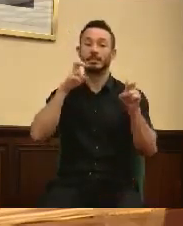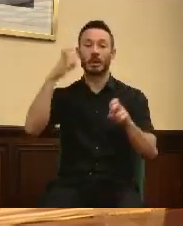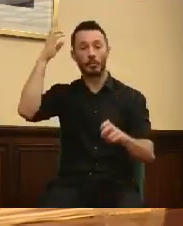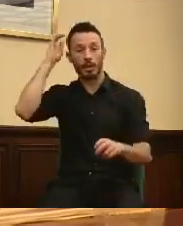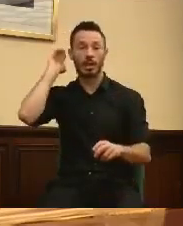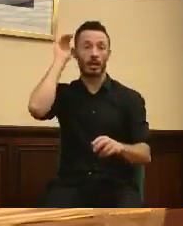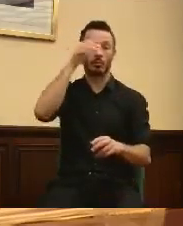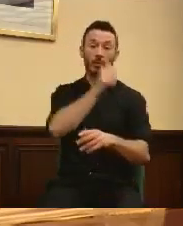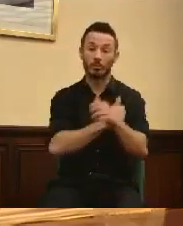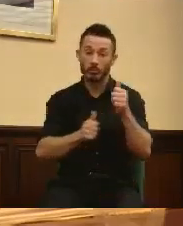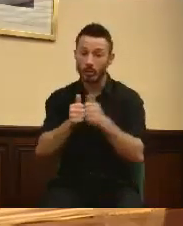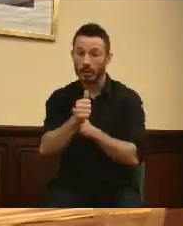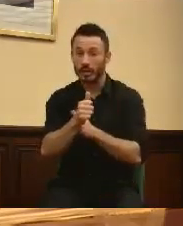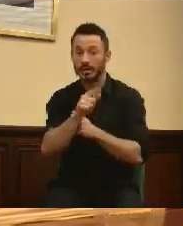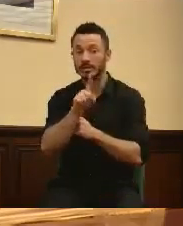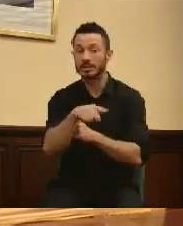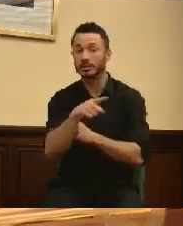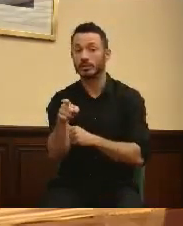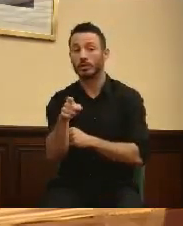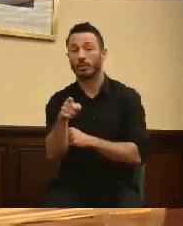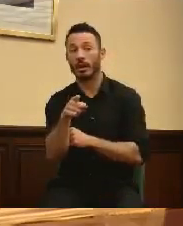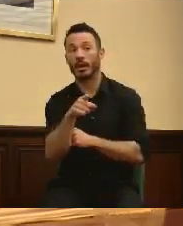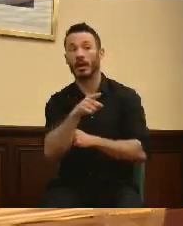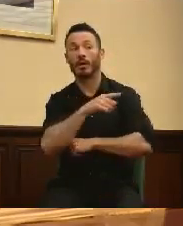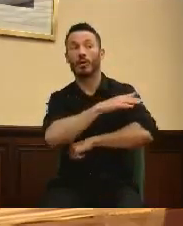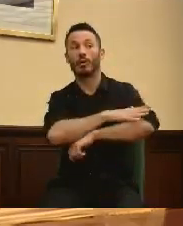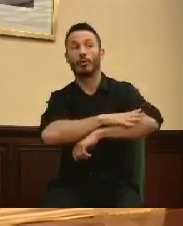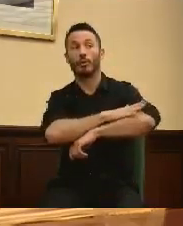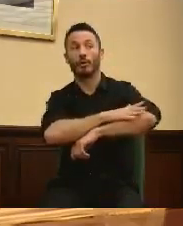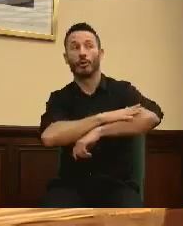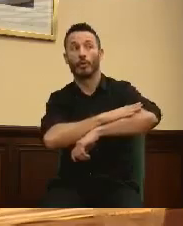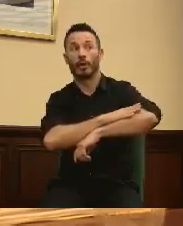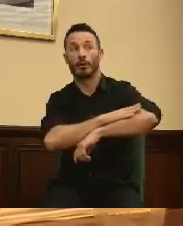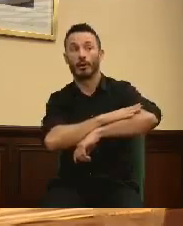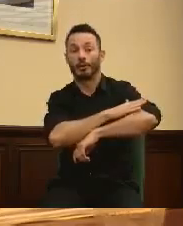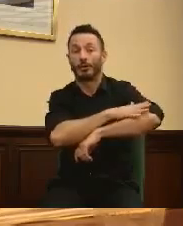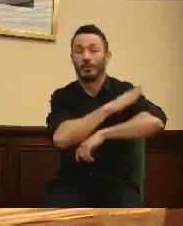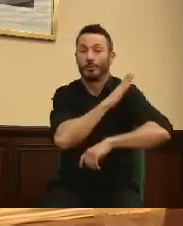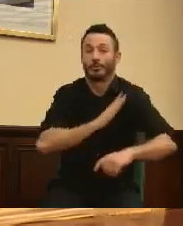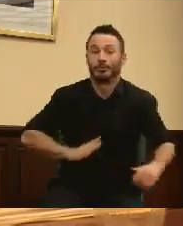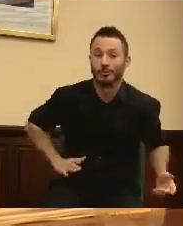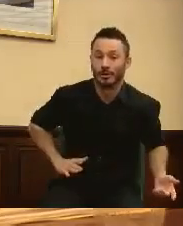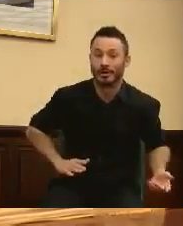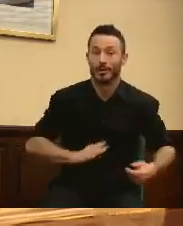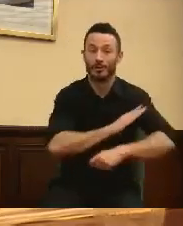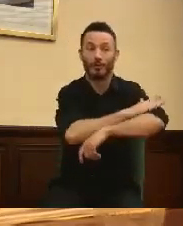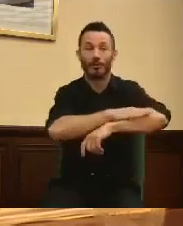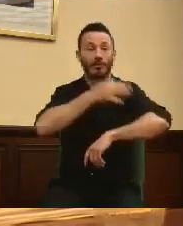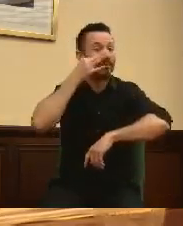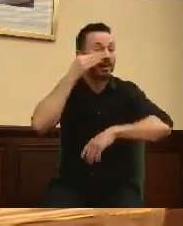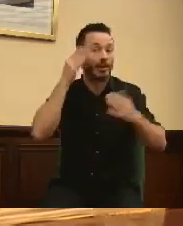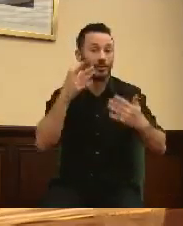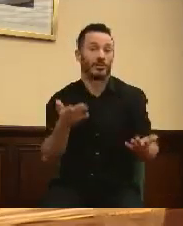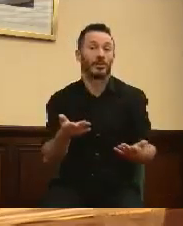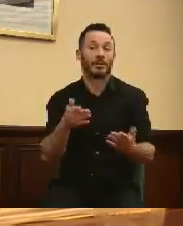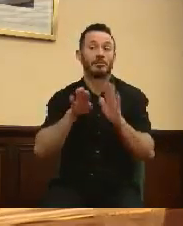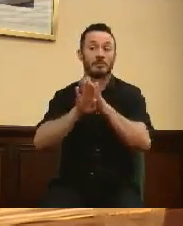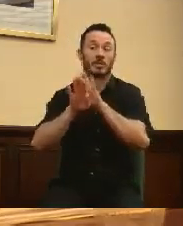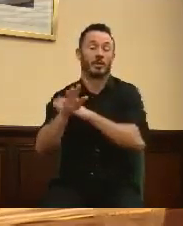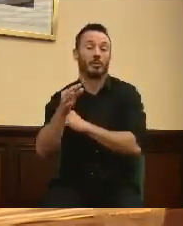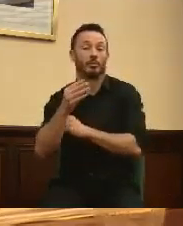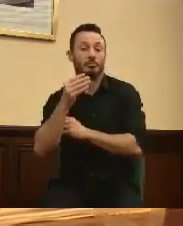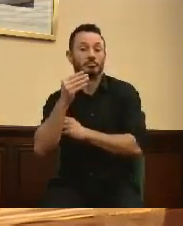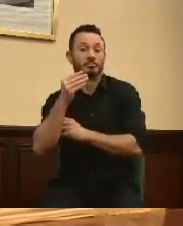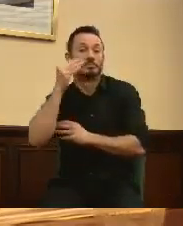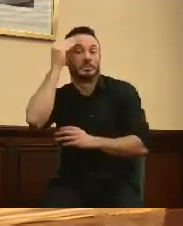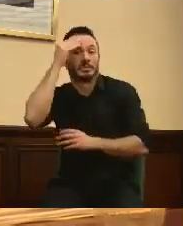o república instando a un gobierno que ni siquiera tenemos. Dirán nuestros vecinos y vecinas también, y